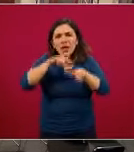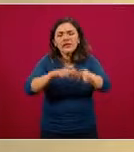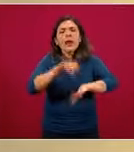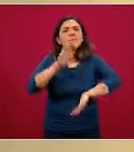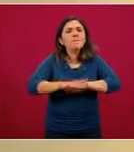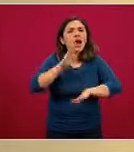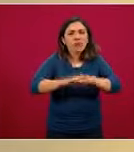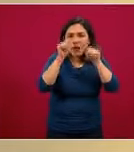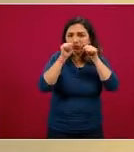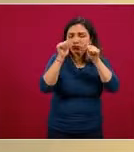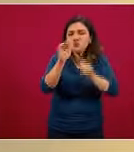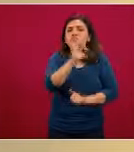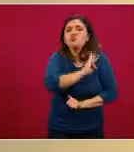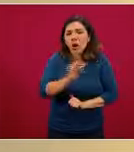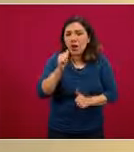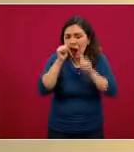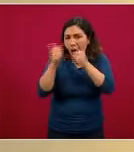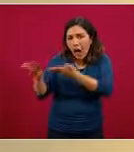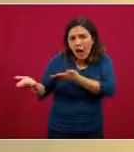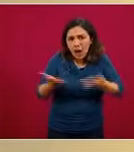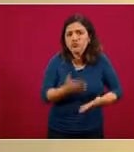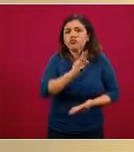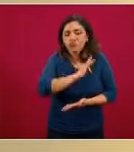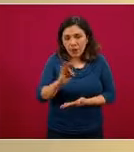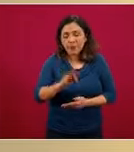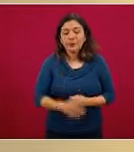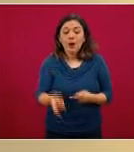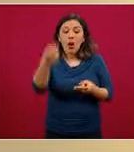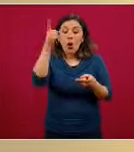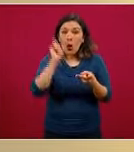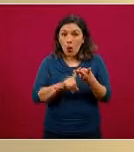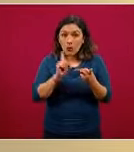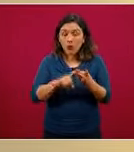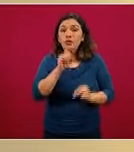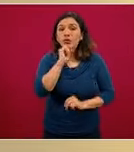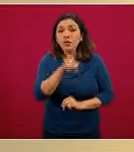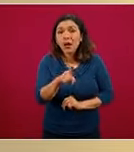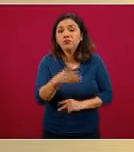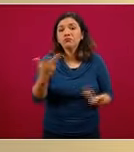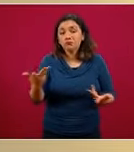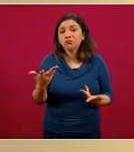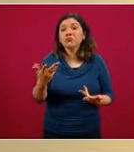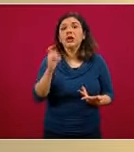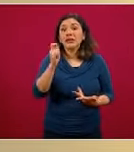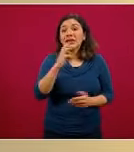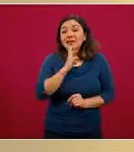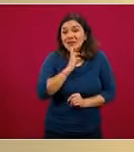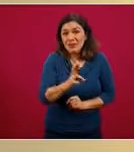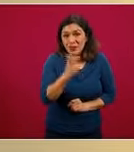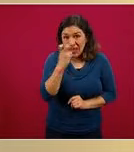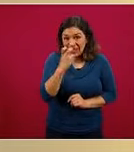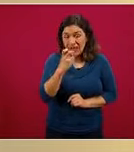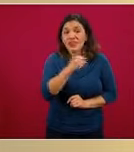servicios esenciales y de atención, de un lado. Por otro lado, esta respuesta debe